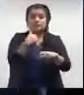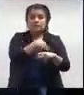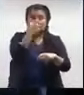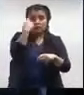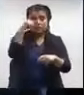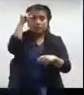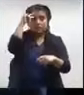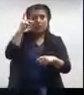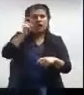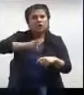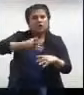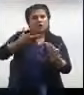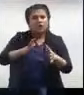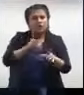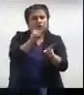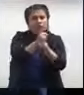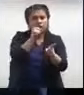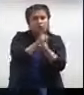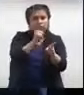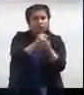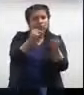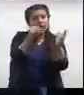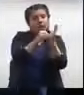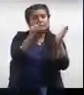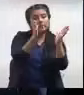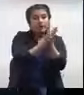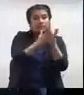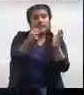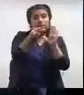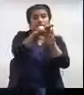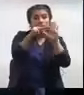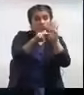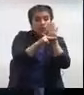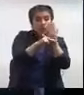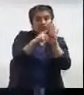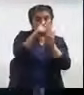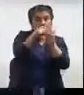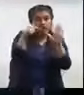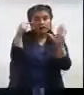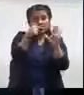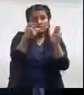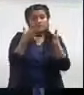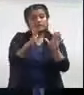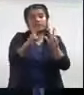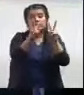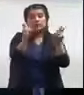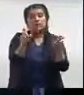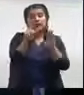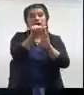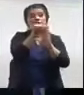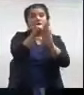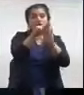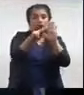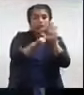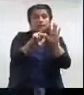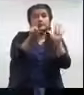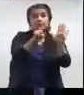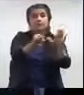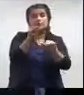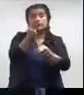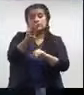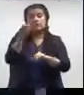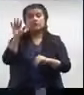la correcta aplicación de las normas que se dictan en esta materia. Acuerdo Gubernativo número